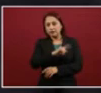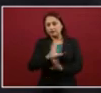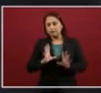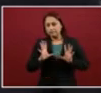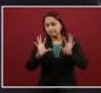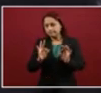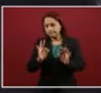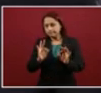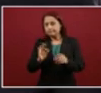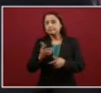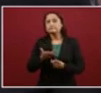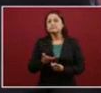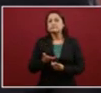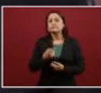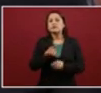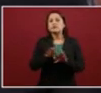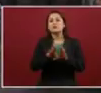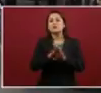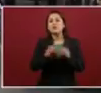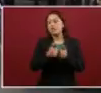autonomías ficticias